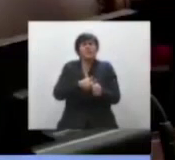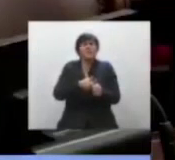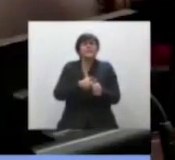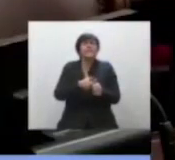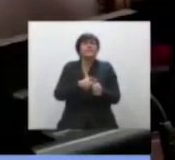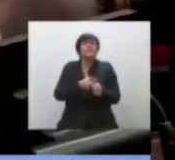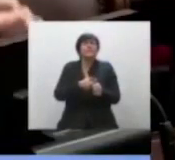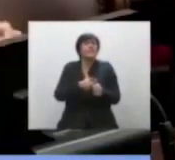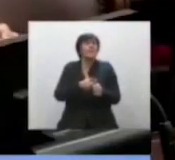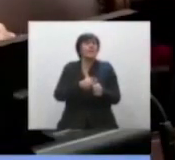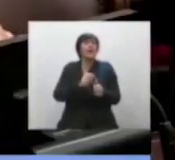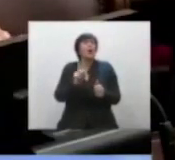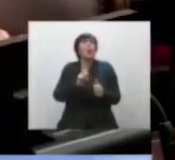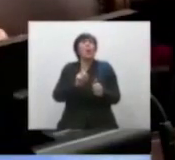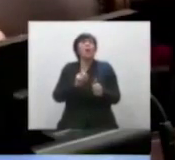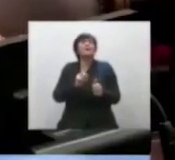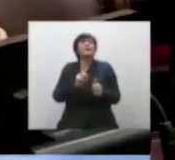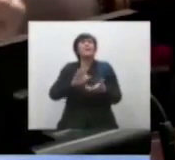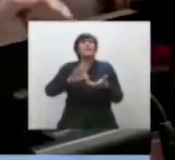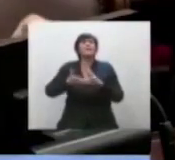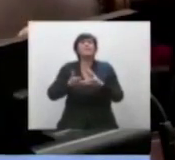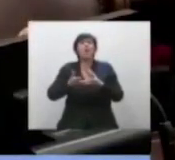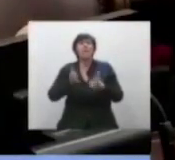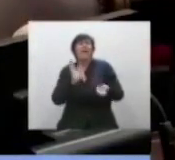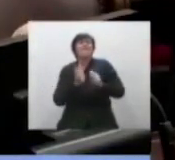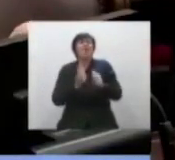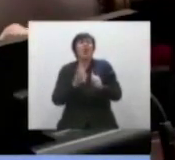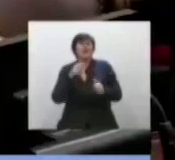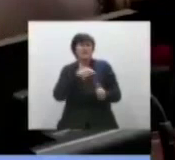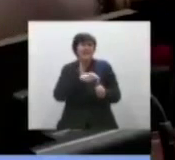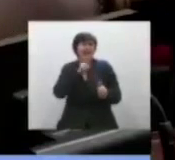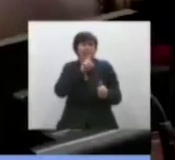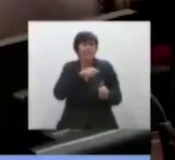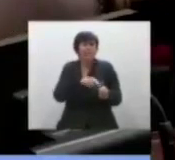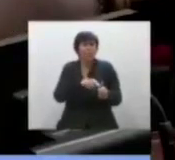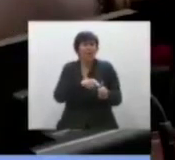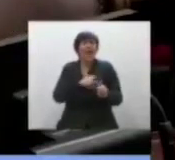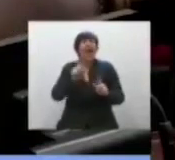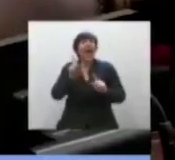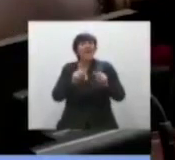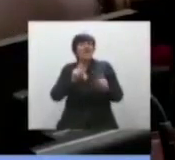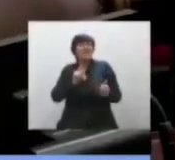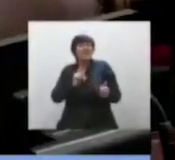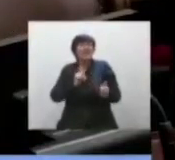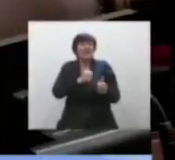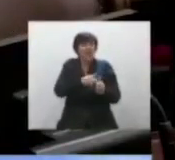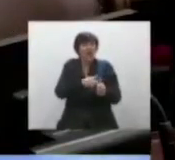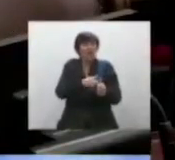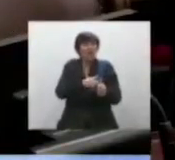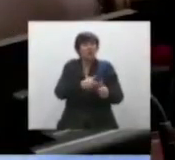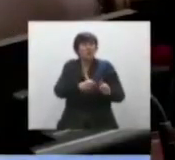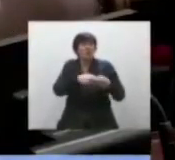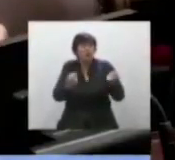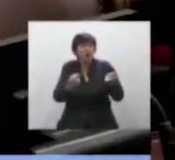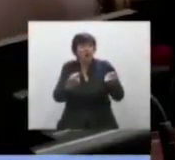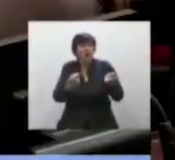rechazar, va por que no se pueda interpretar determinadas cosas que se han interpretado, como en el caso Fall, con respecto a la violación. Una